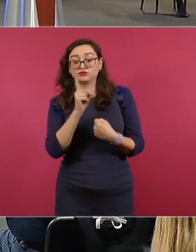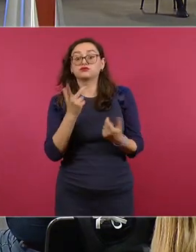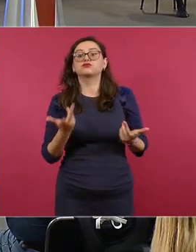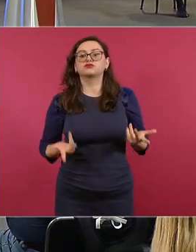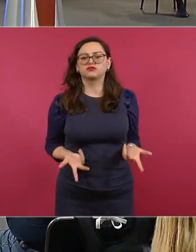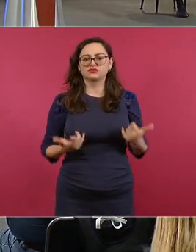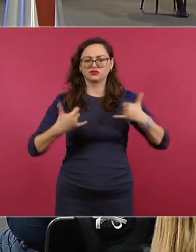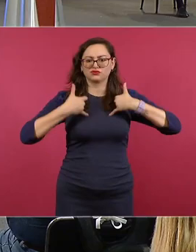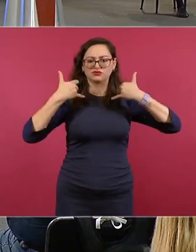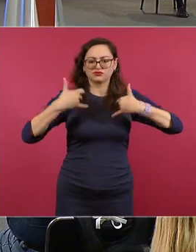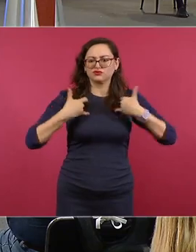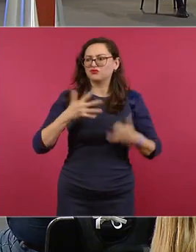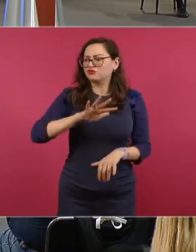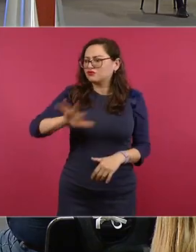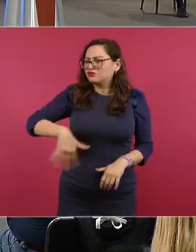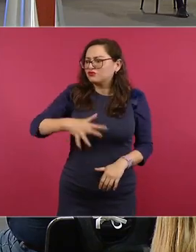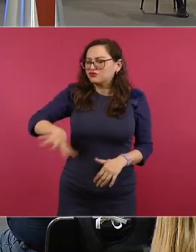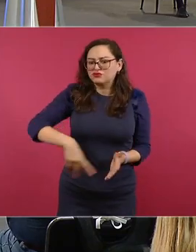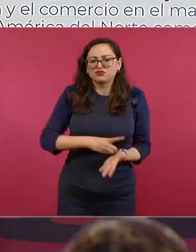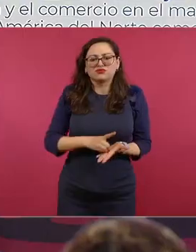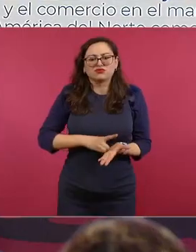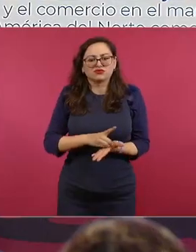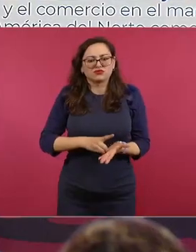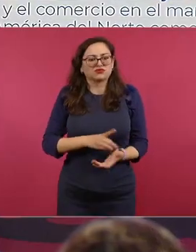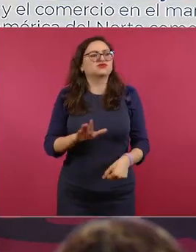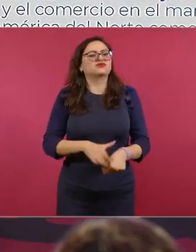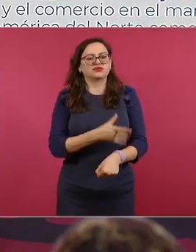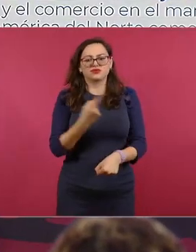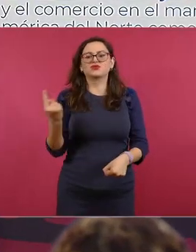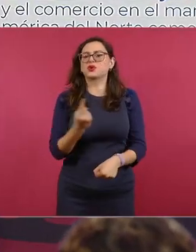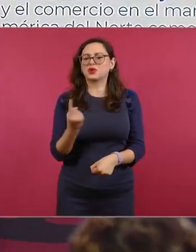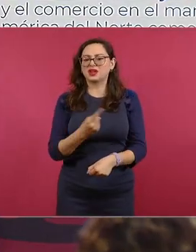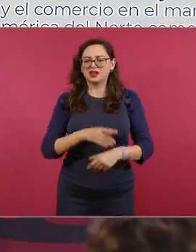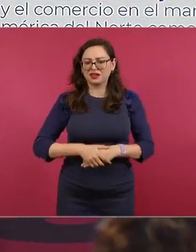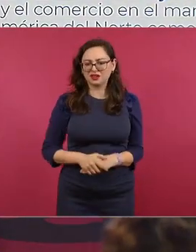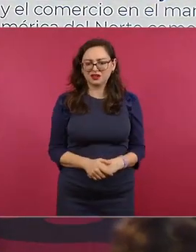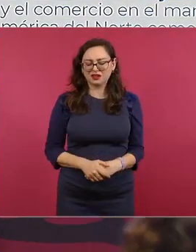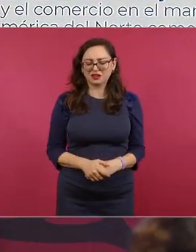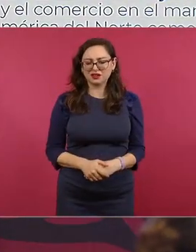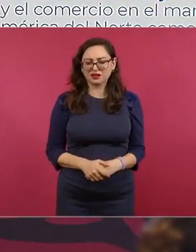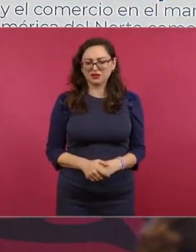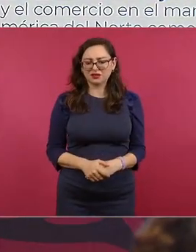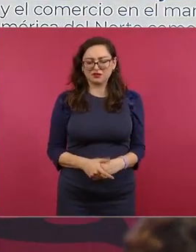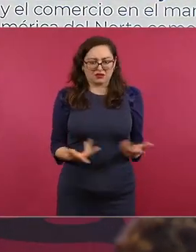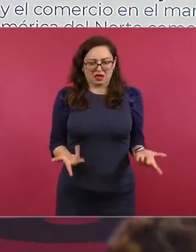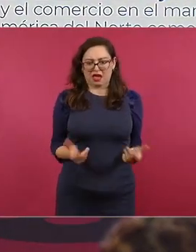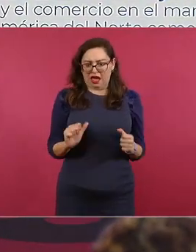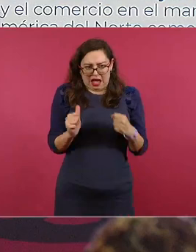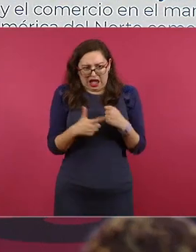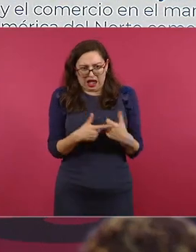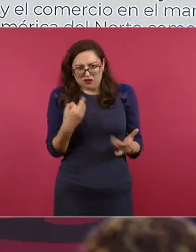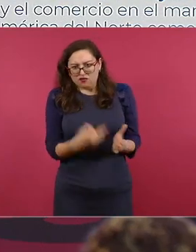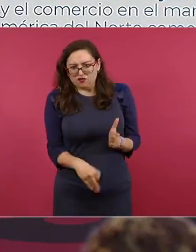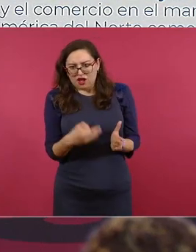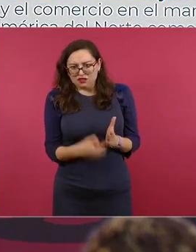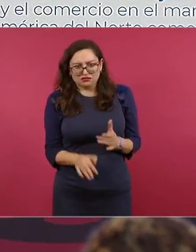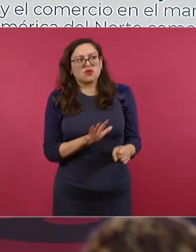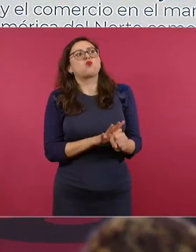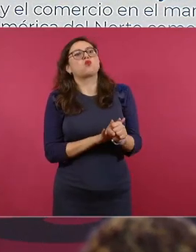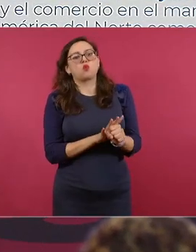¿Por qué los jóvenes optan por las drogas? ¿Qué les falta?